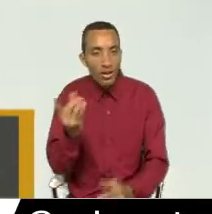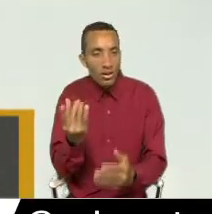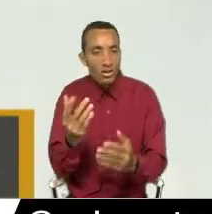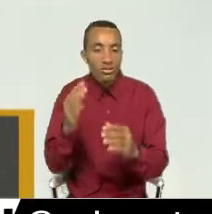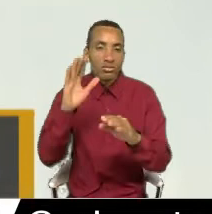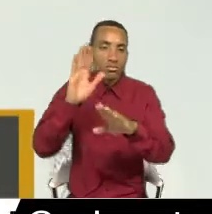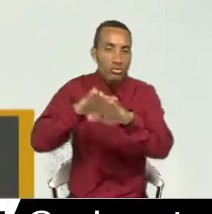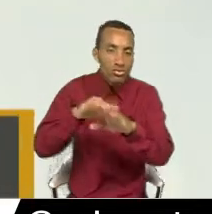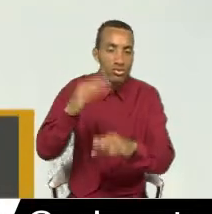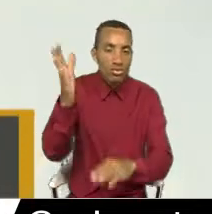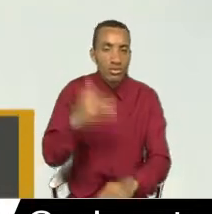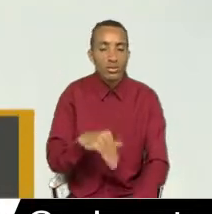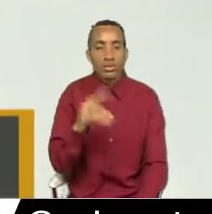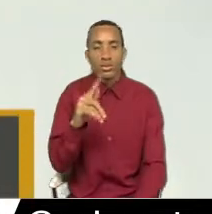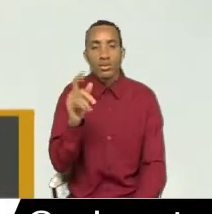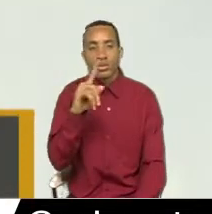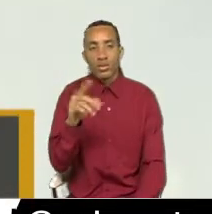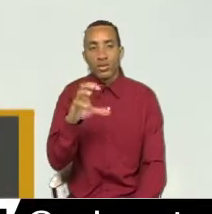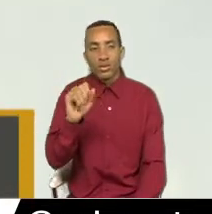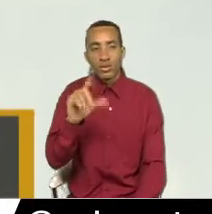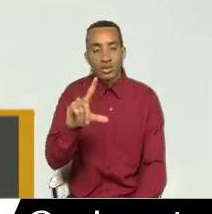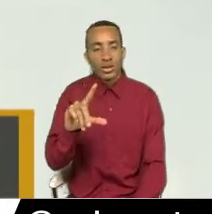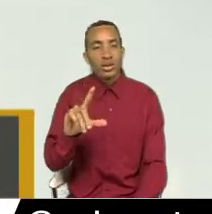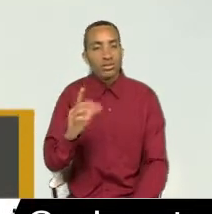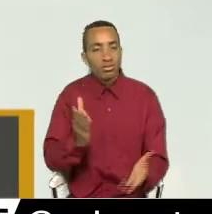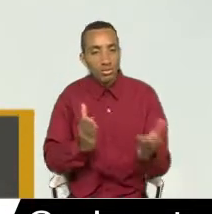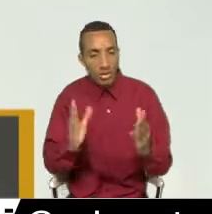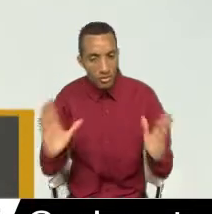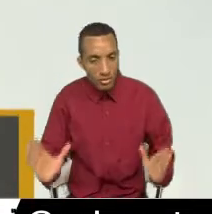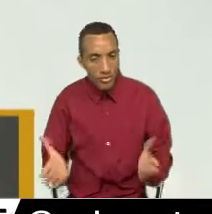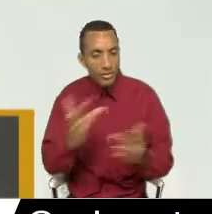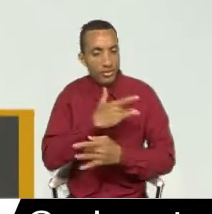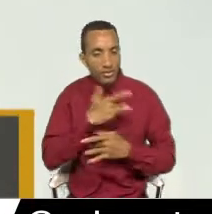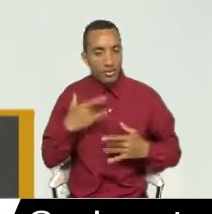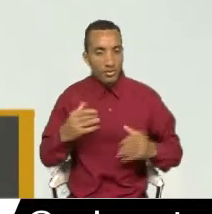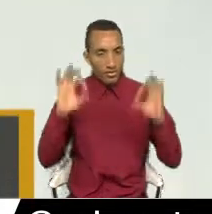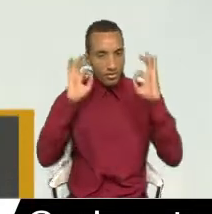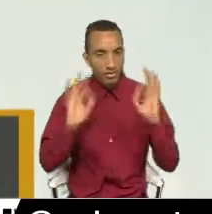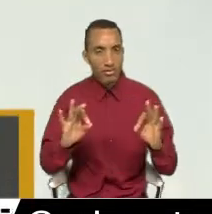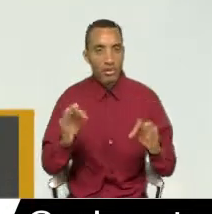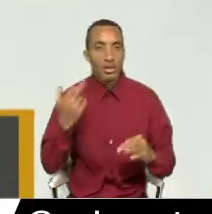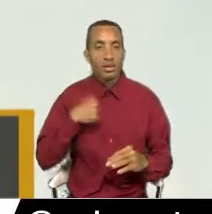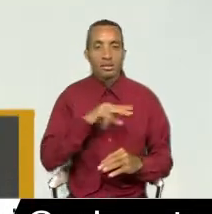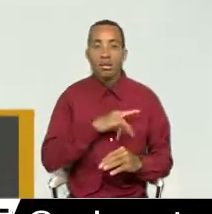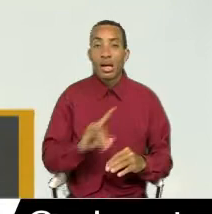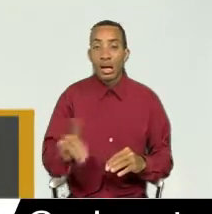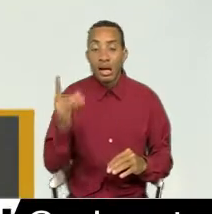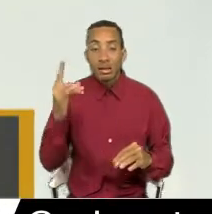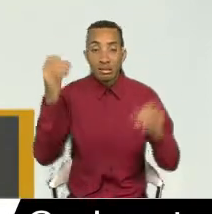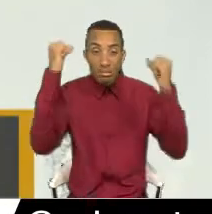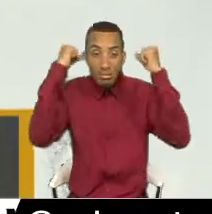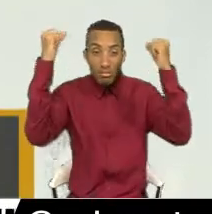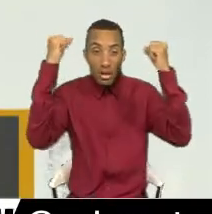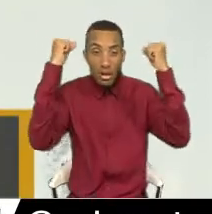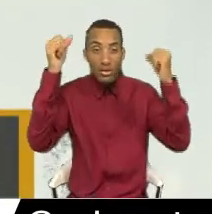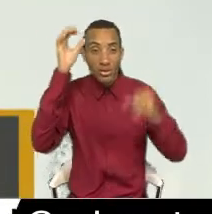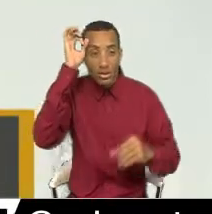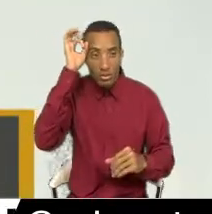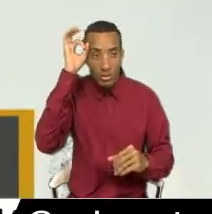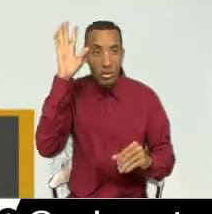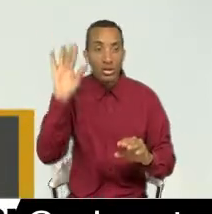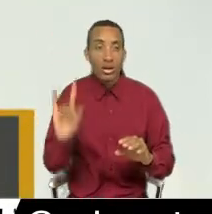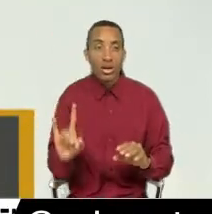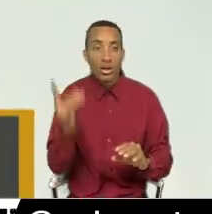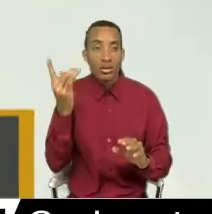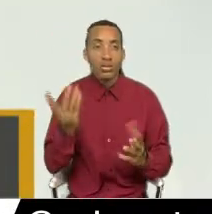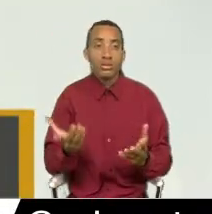la FOSCAL para que mejore la calidad del servicio y esperar que no lleguemos a una situación tan complicada como puede ser un paro,